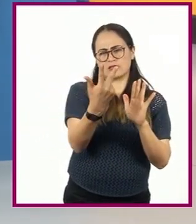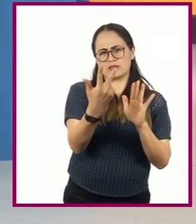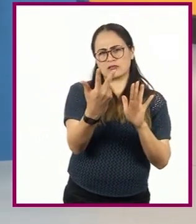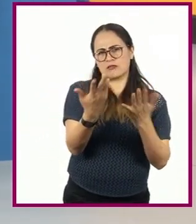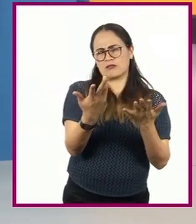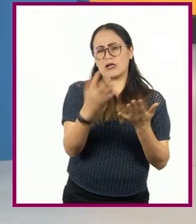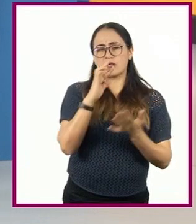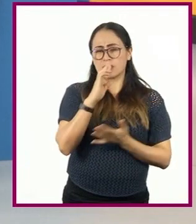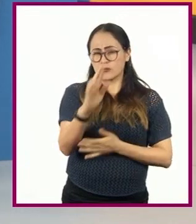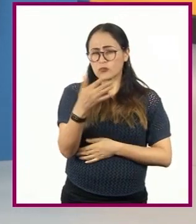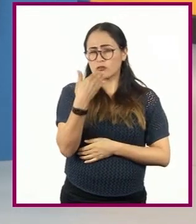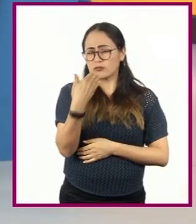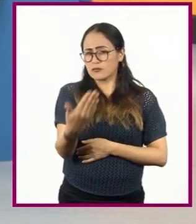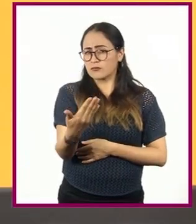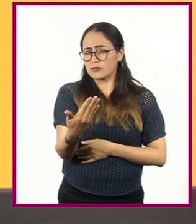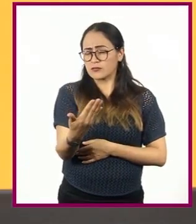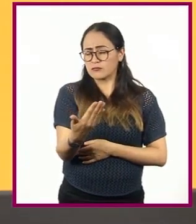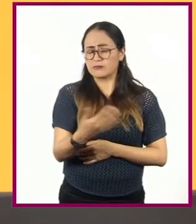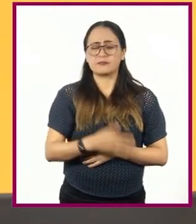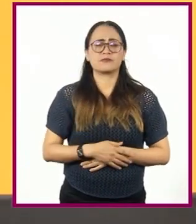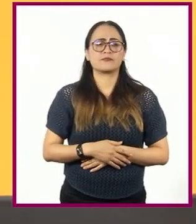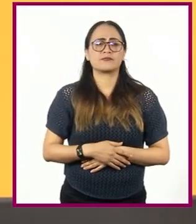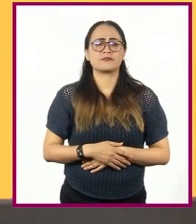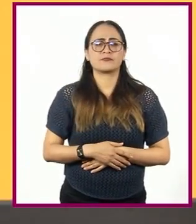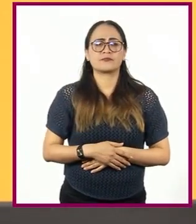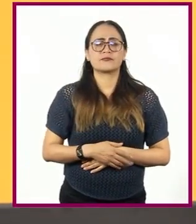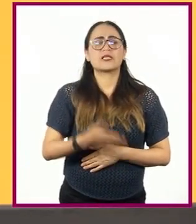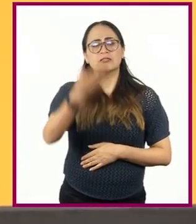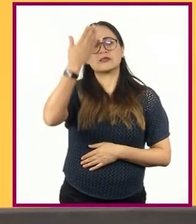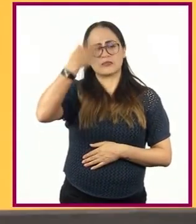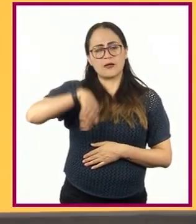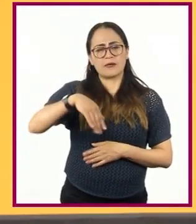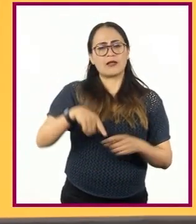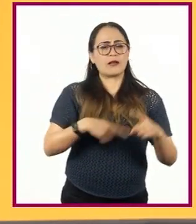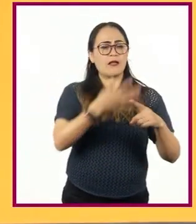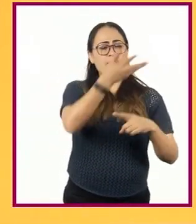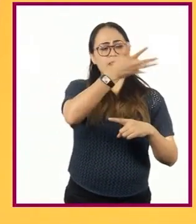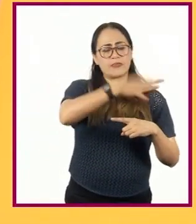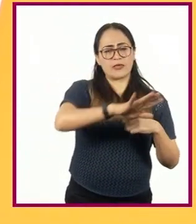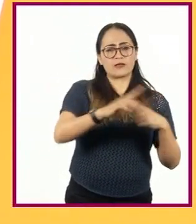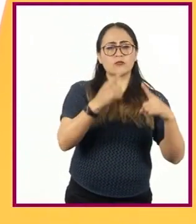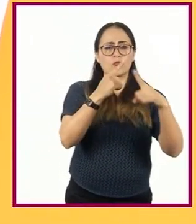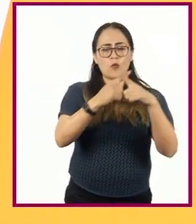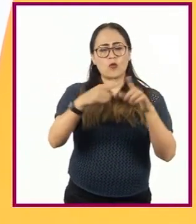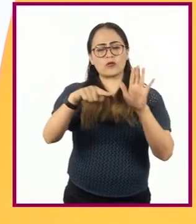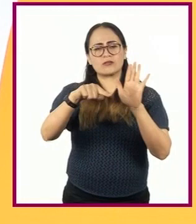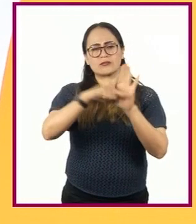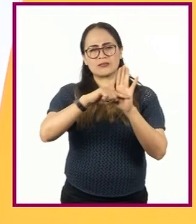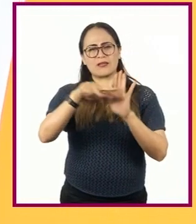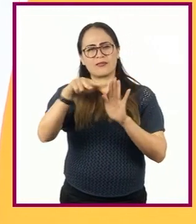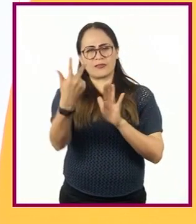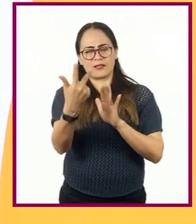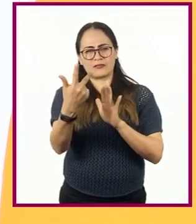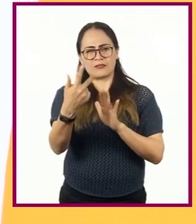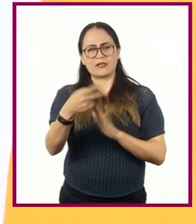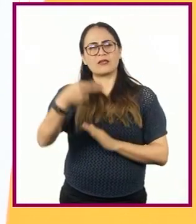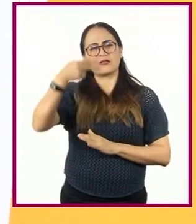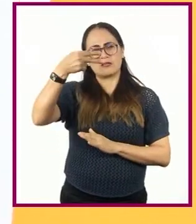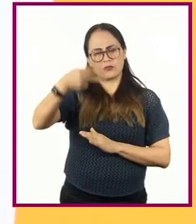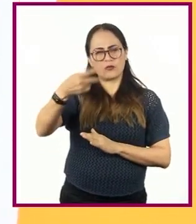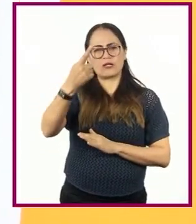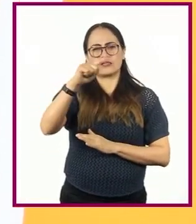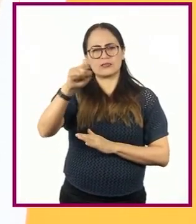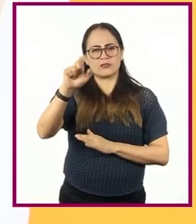el resultado correcto? Sabemos que 10 por 13 negativo es igual a 130